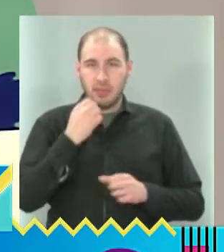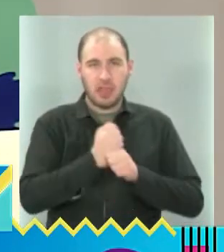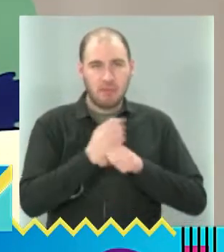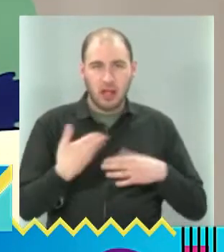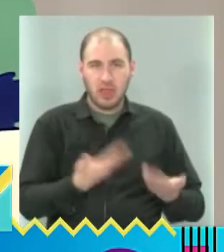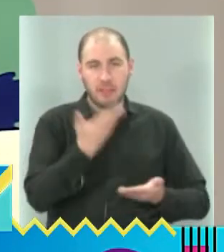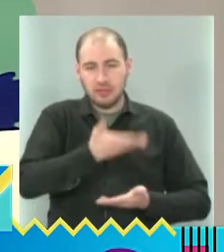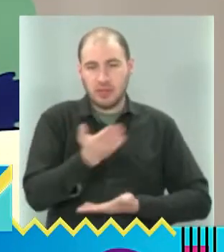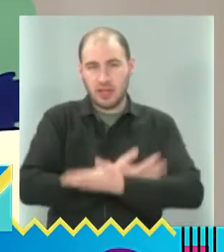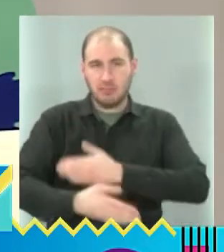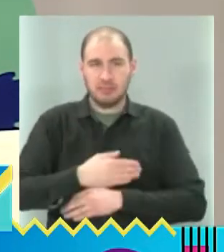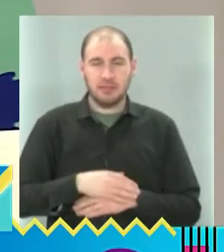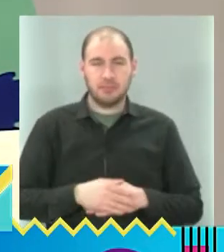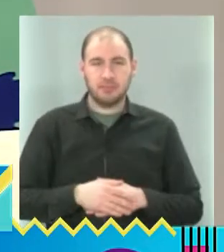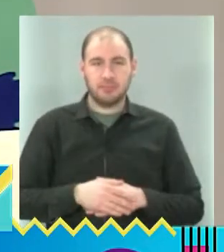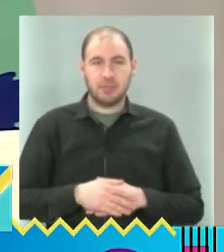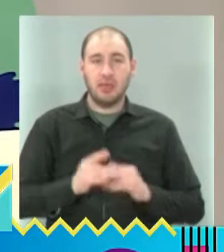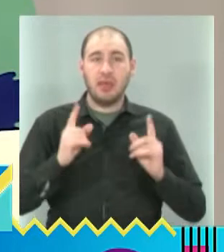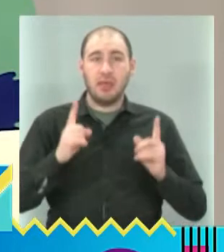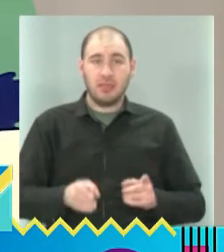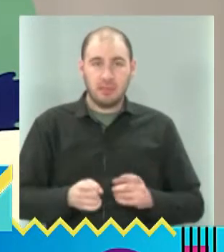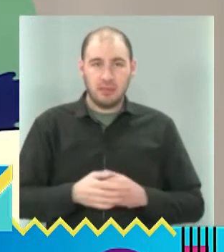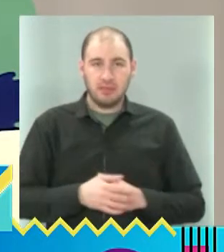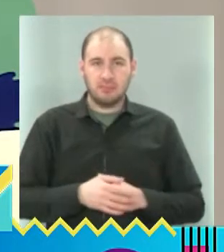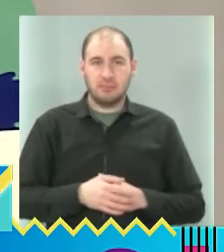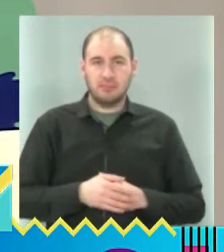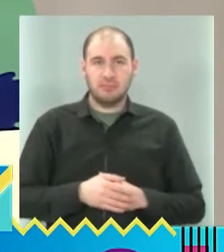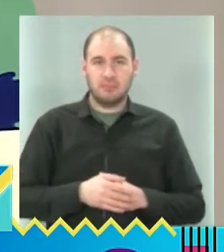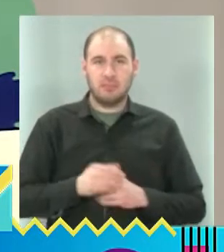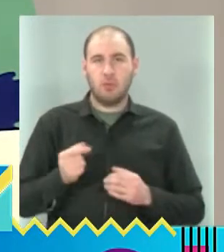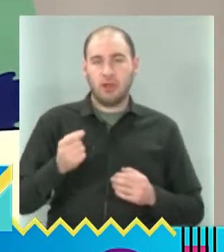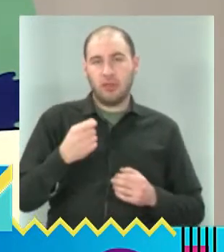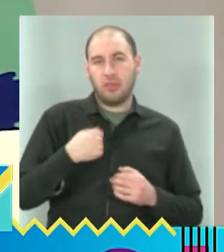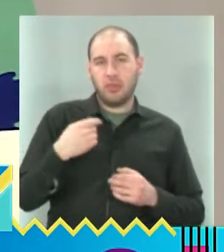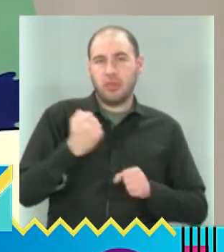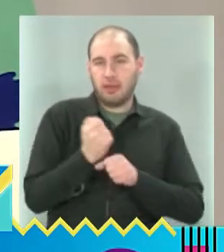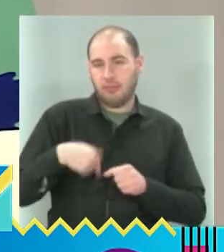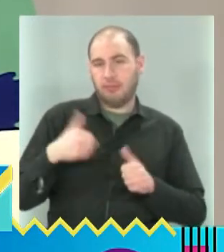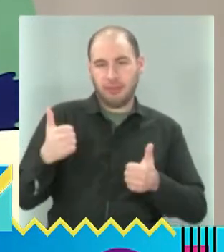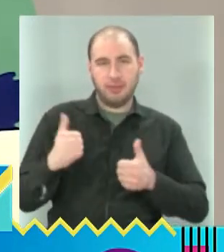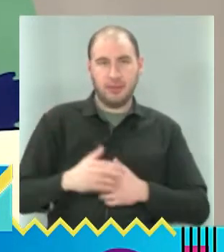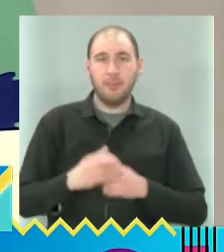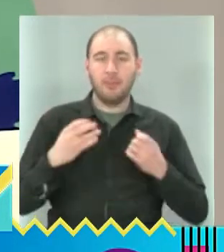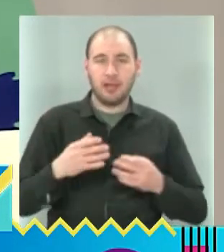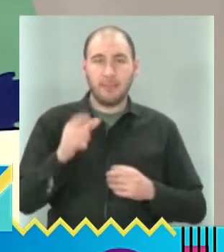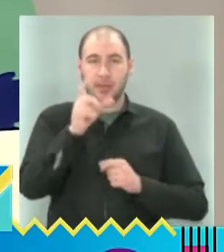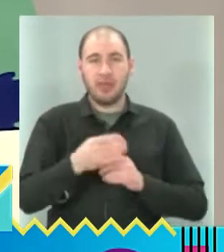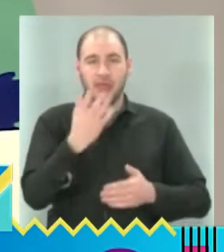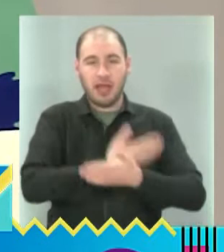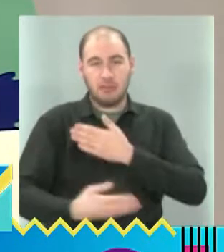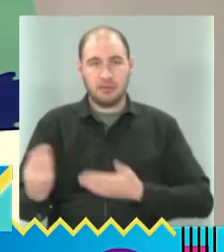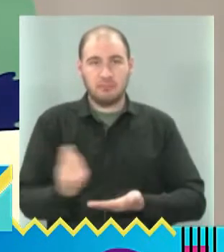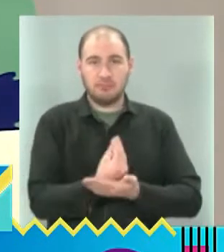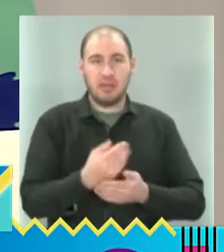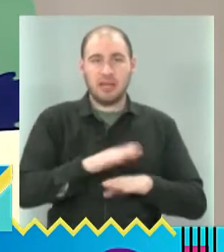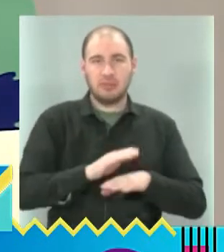trabajo a personas con discapacidad, también se cae en esto de decir, bueno, hice mi buena obra del día porque puse una persona con discapacidad